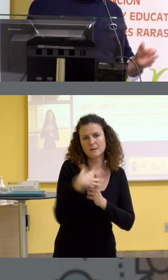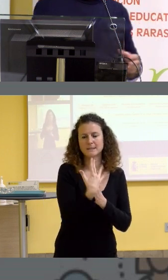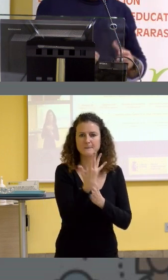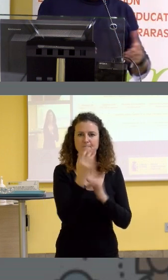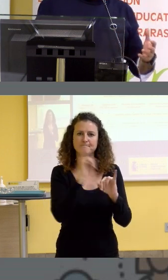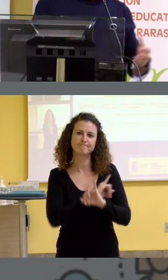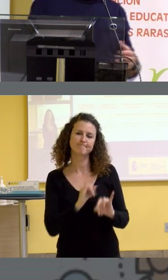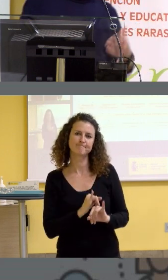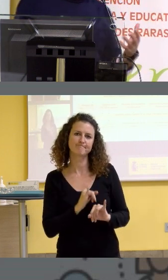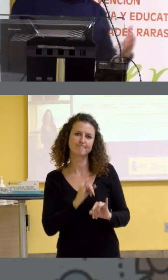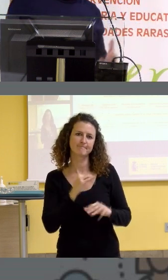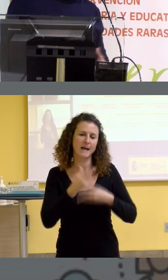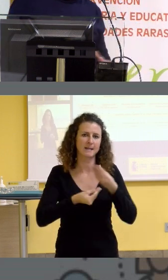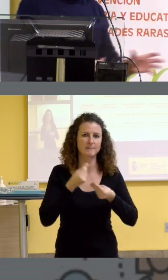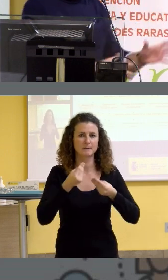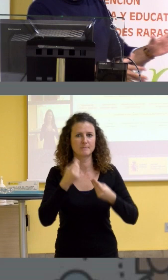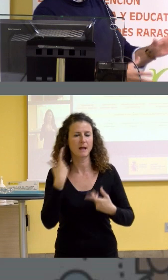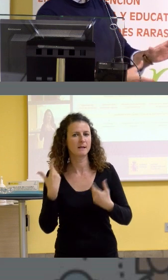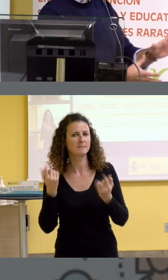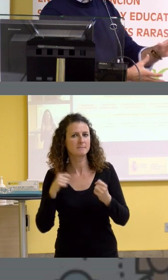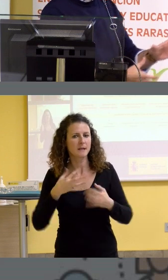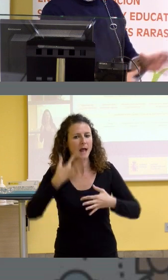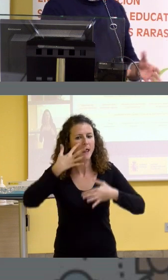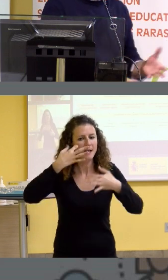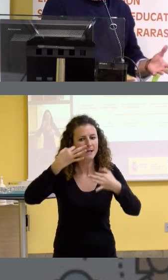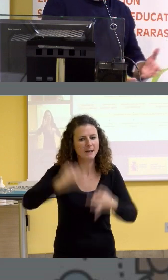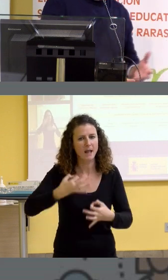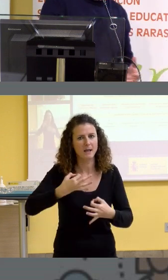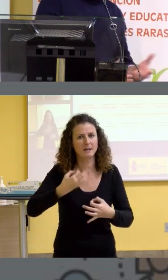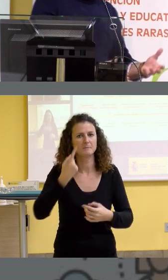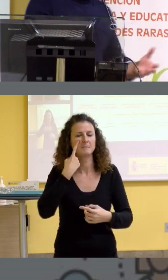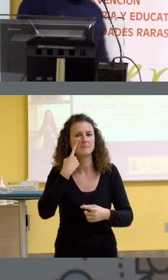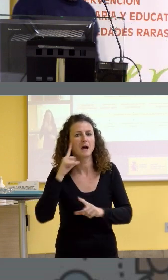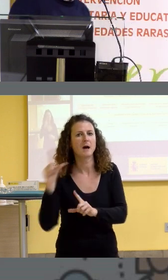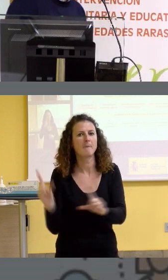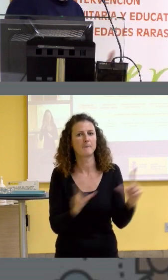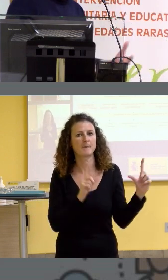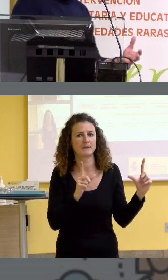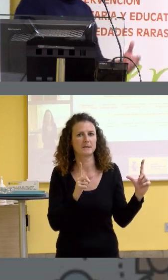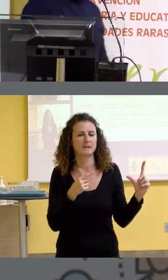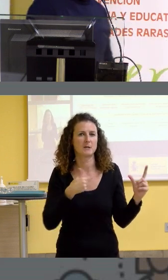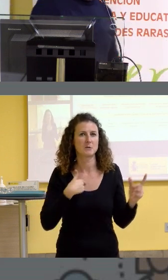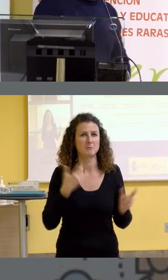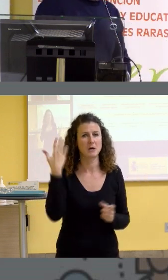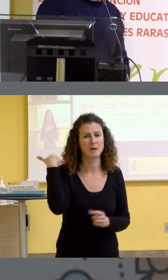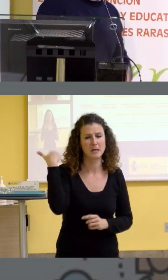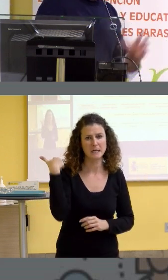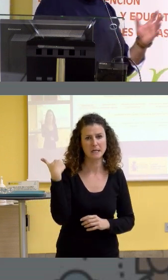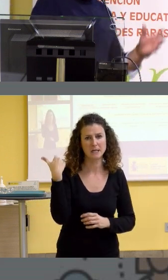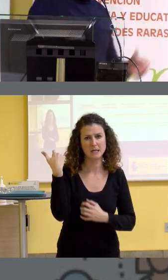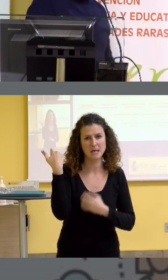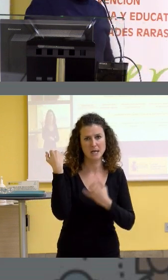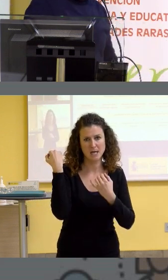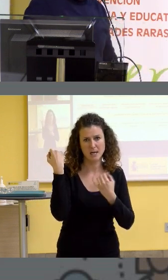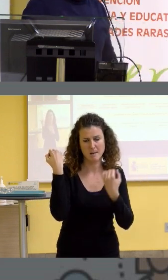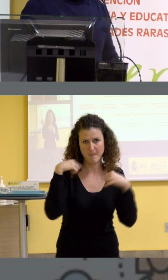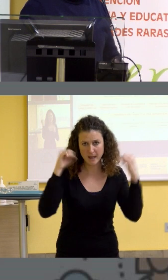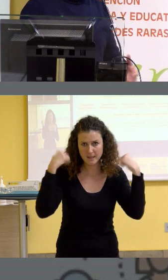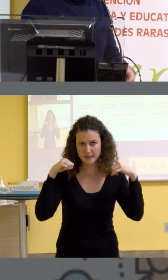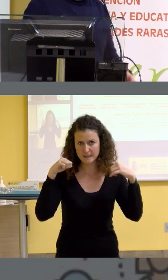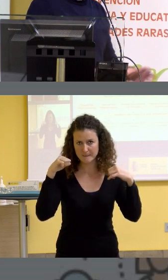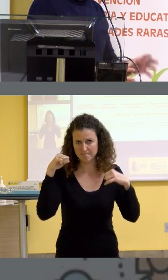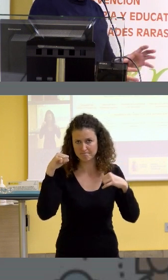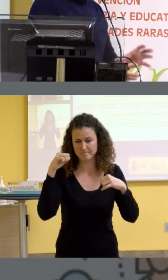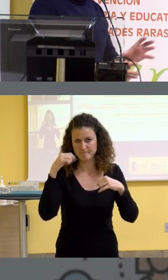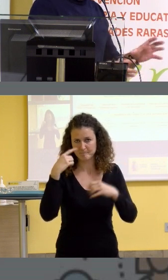Ya. La realidad es, mira, la pantalla. Yo, en un ensayo que hicimos, no diré la enfermedad, me